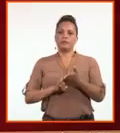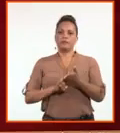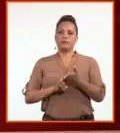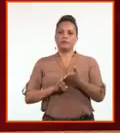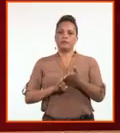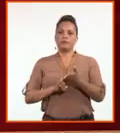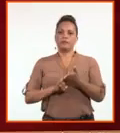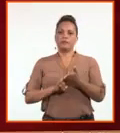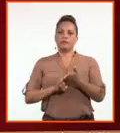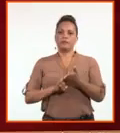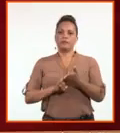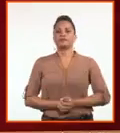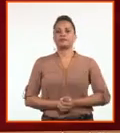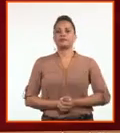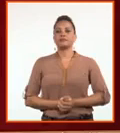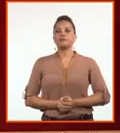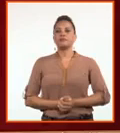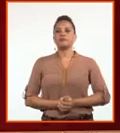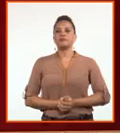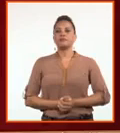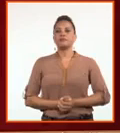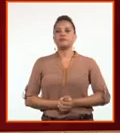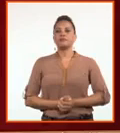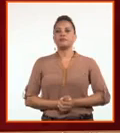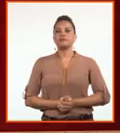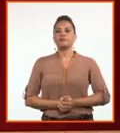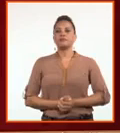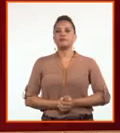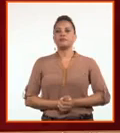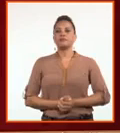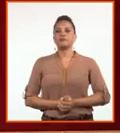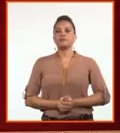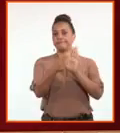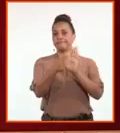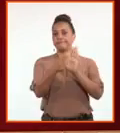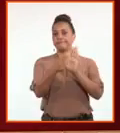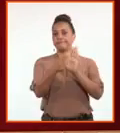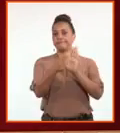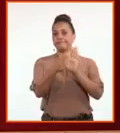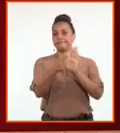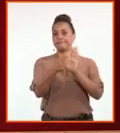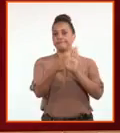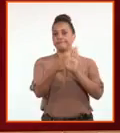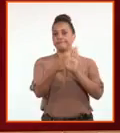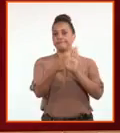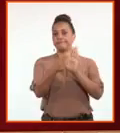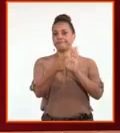Como establece nuestro reglamento de la FEU, luego de realizado el